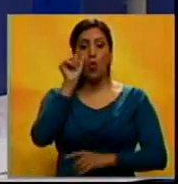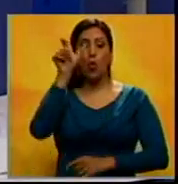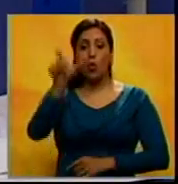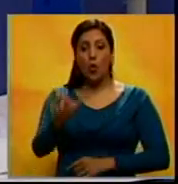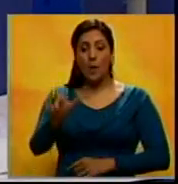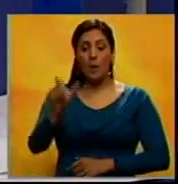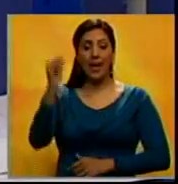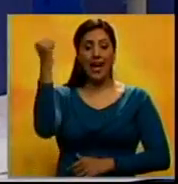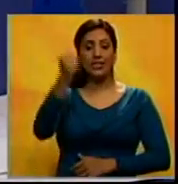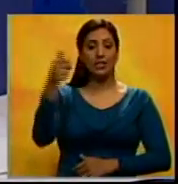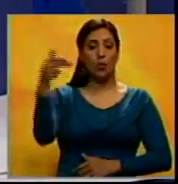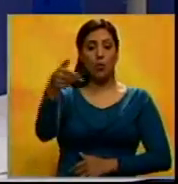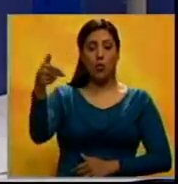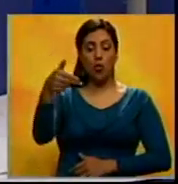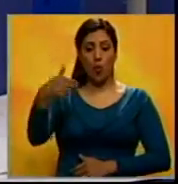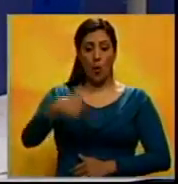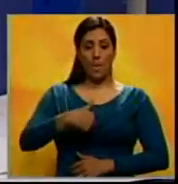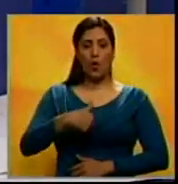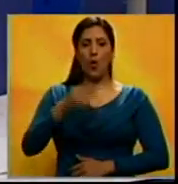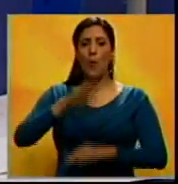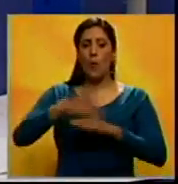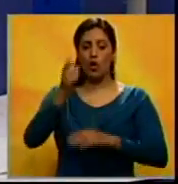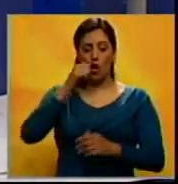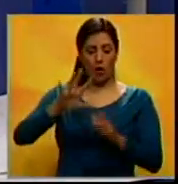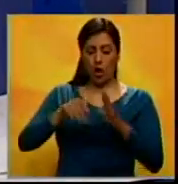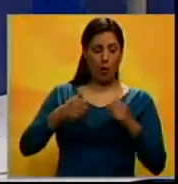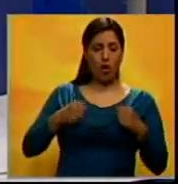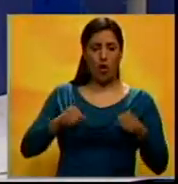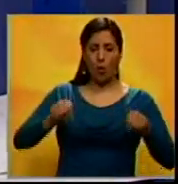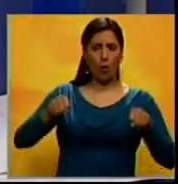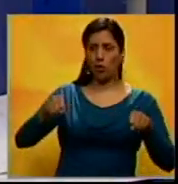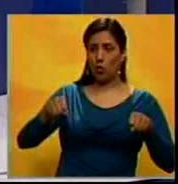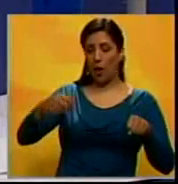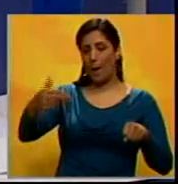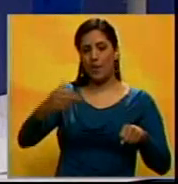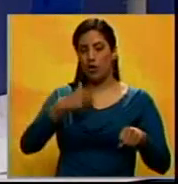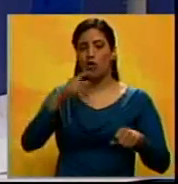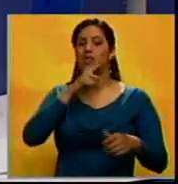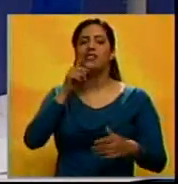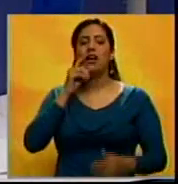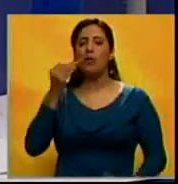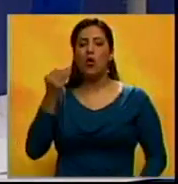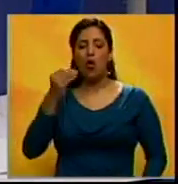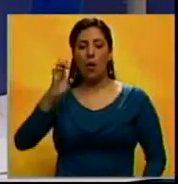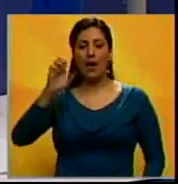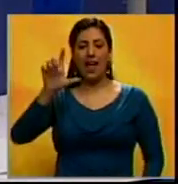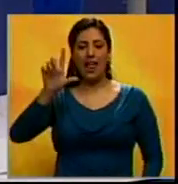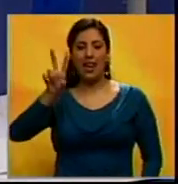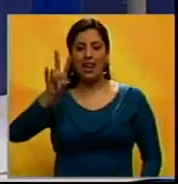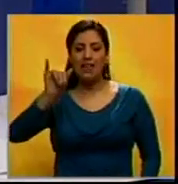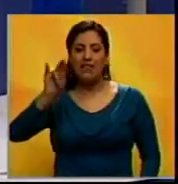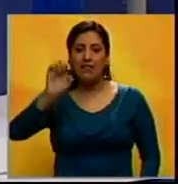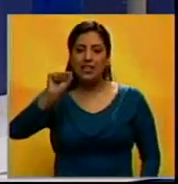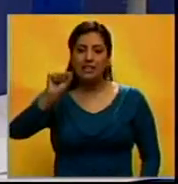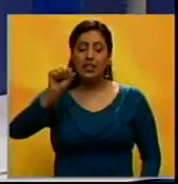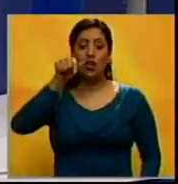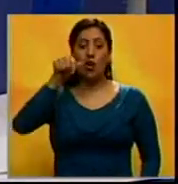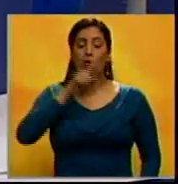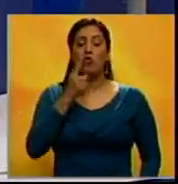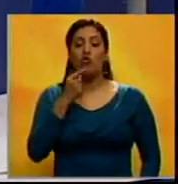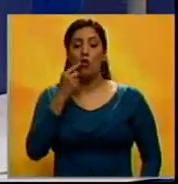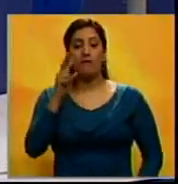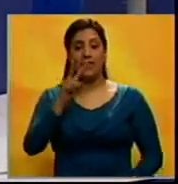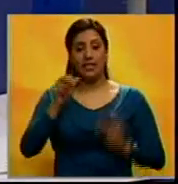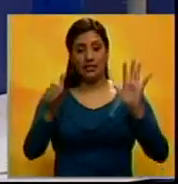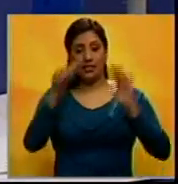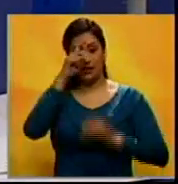Un hombre fue asesinado de un tiro en el pecho tras oponer resistencia al robo de su motocicleta. Quedó identificado como Elvis Junior Borges